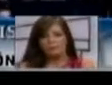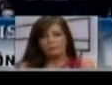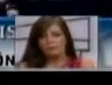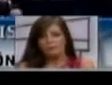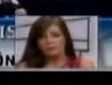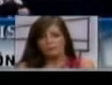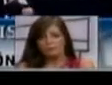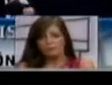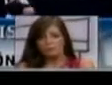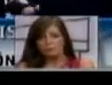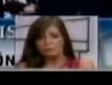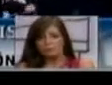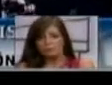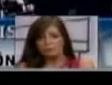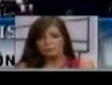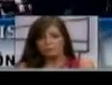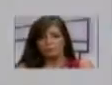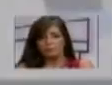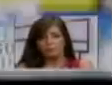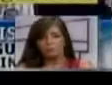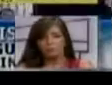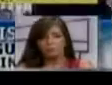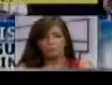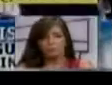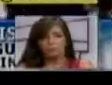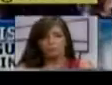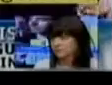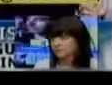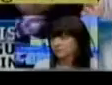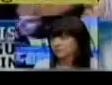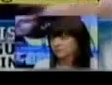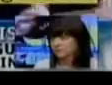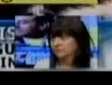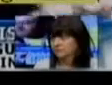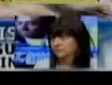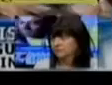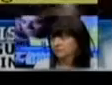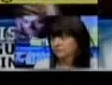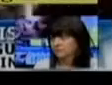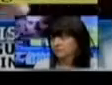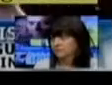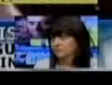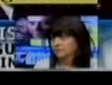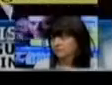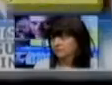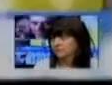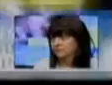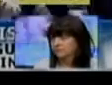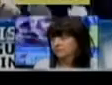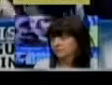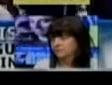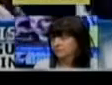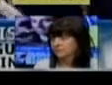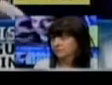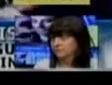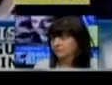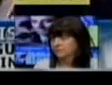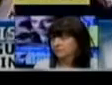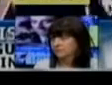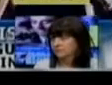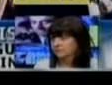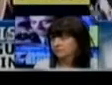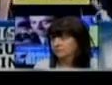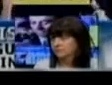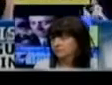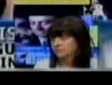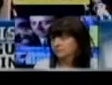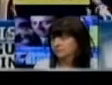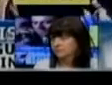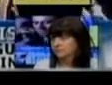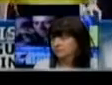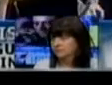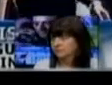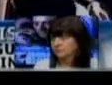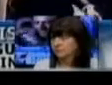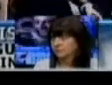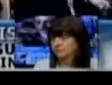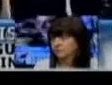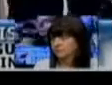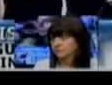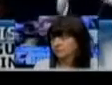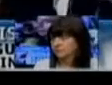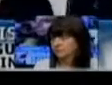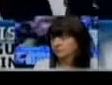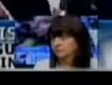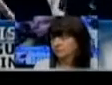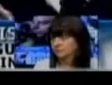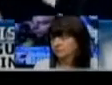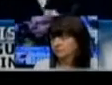herramienta para combatir la inseguridad. Imaginamos que iba a haber alguna mención vinculada al tema de la seguridad. ¿Por qué la presidenta no hizo mención a este tema en el discurso? Creo